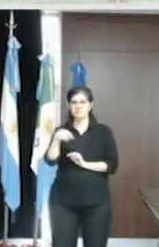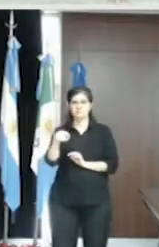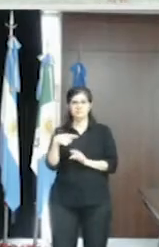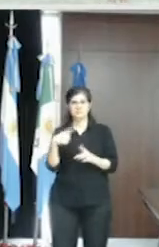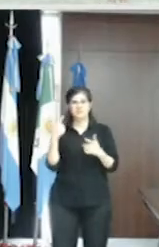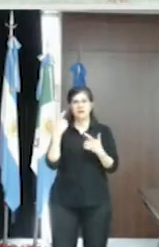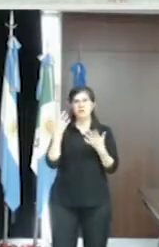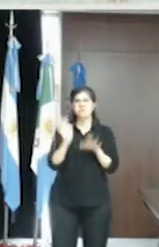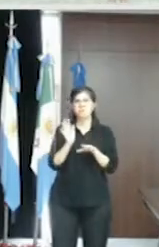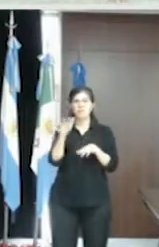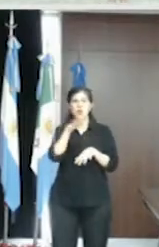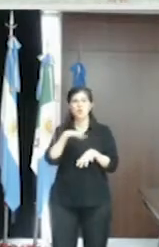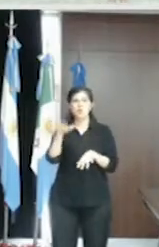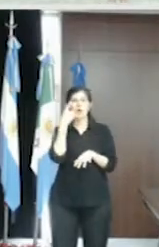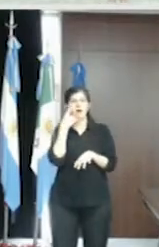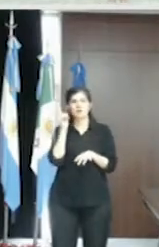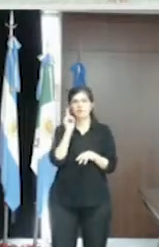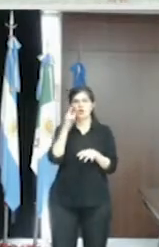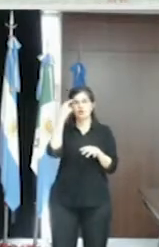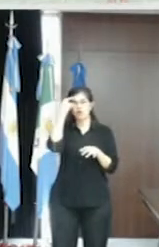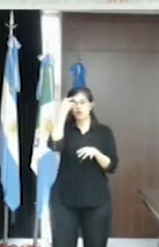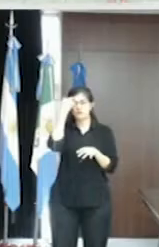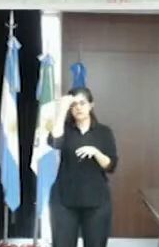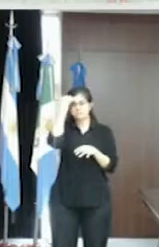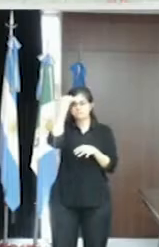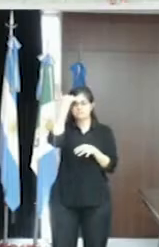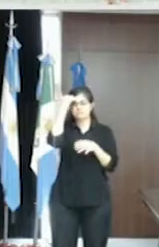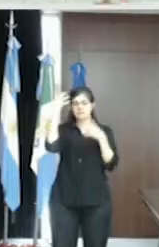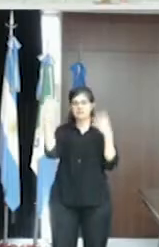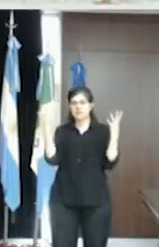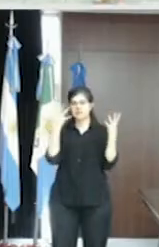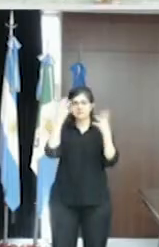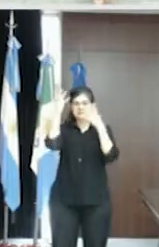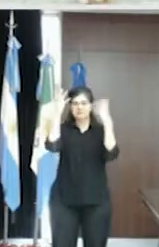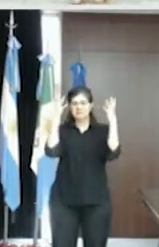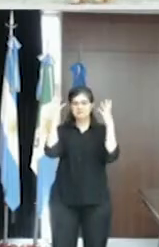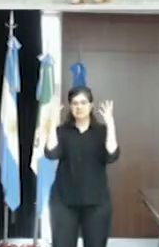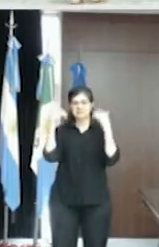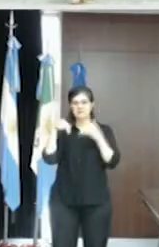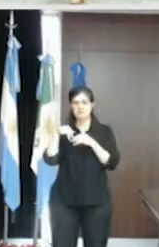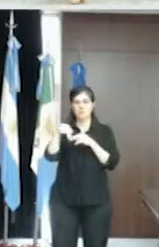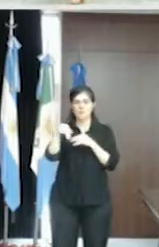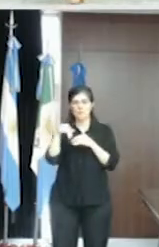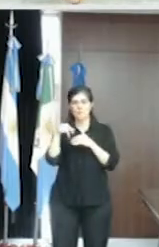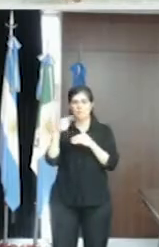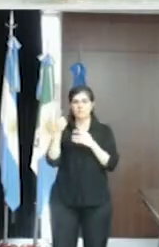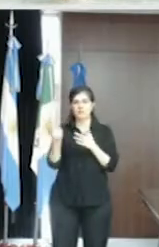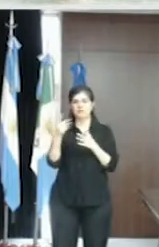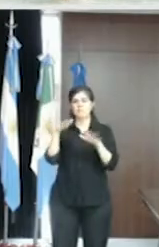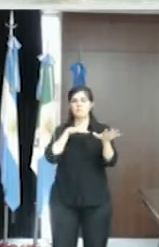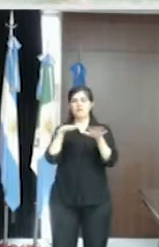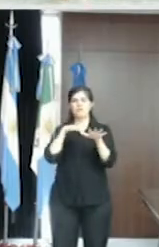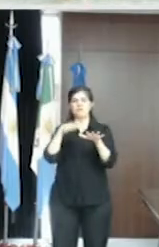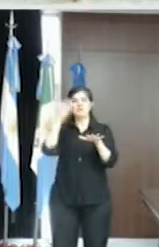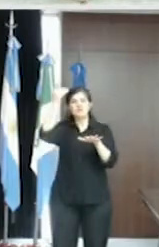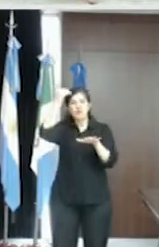El ejecutivo central está fallando, no sabe, o sea, si el movimiento empieza en el pensamiento y el pensamiento